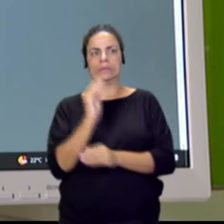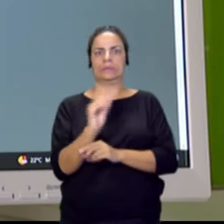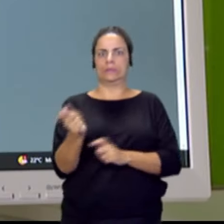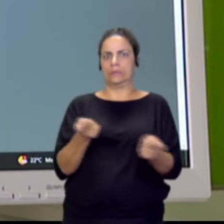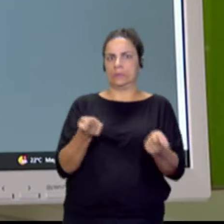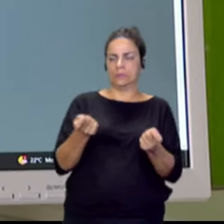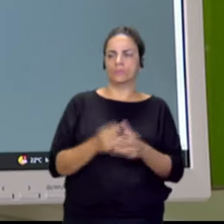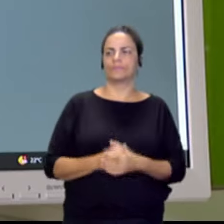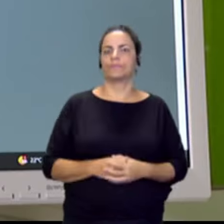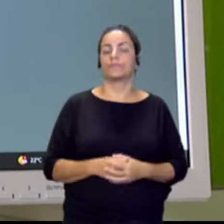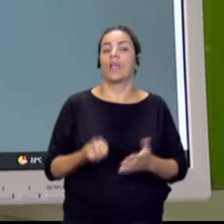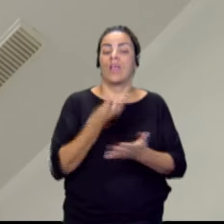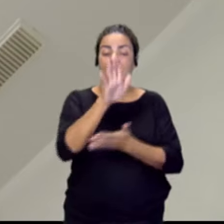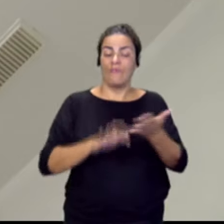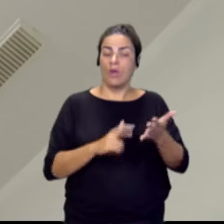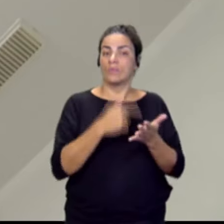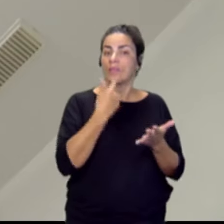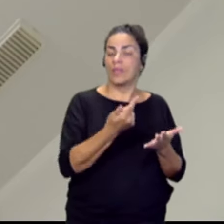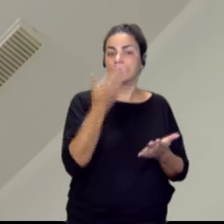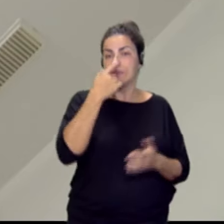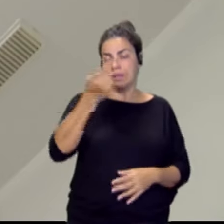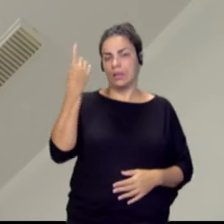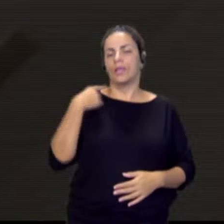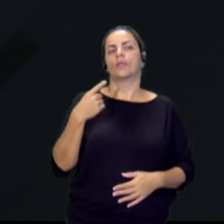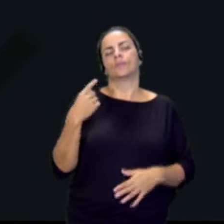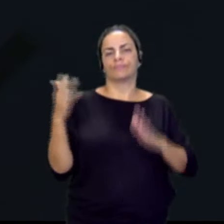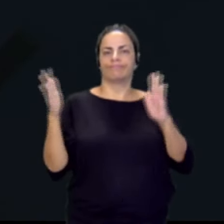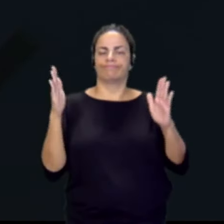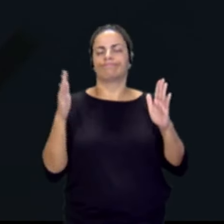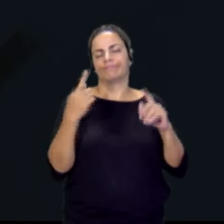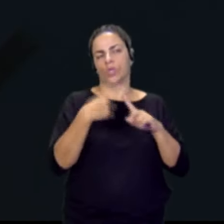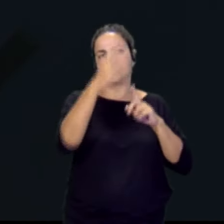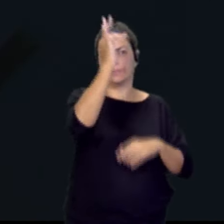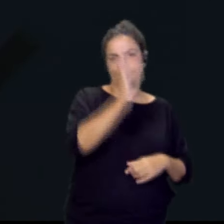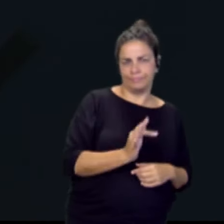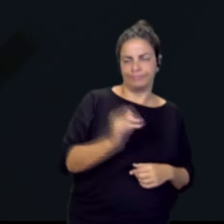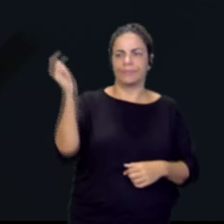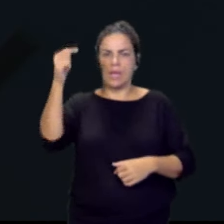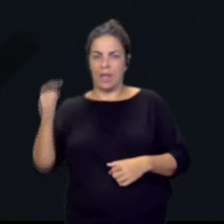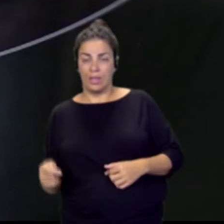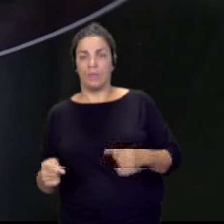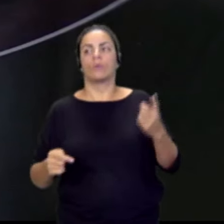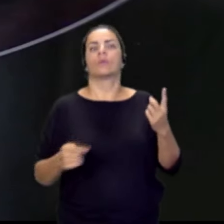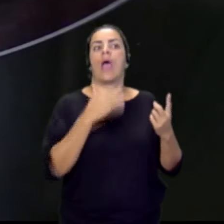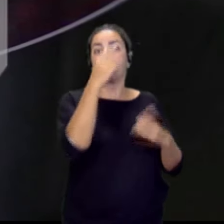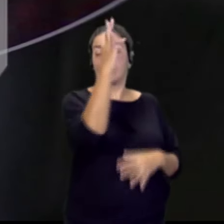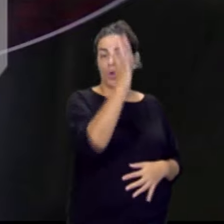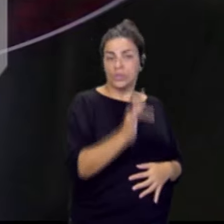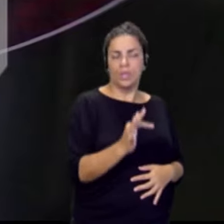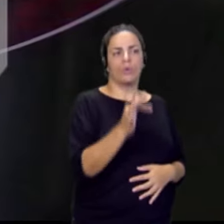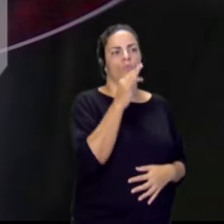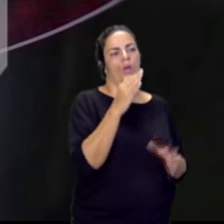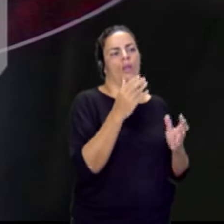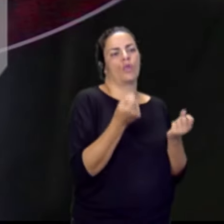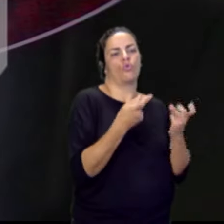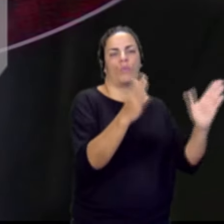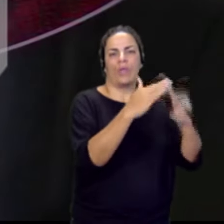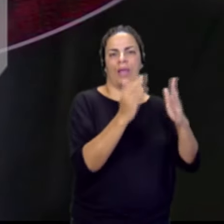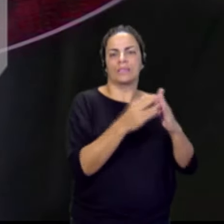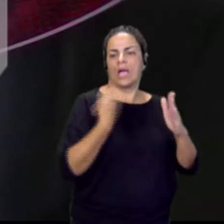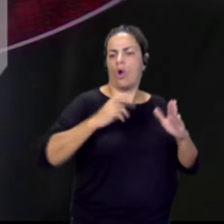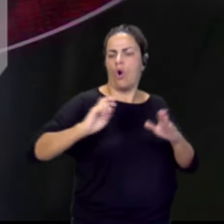Dice el informe que 2023 fue un año de luces y sombras. Una luz disminuye el número de hogares que tienen que dejar de pagar otros